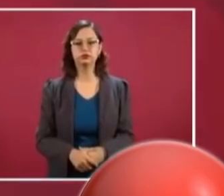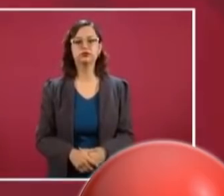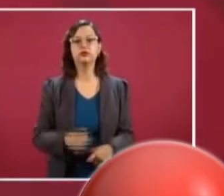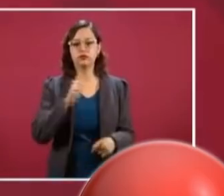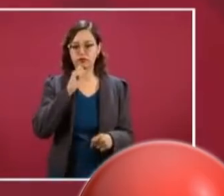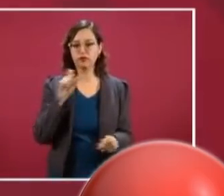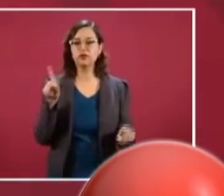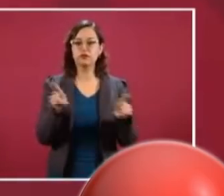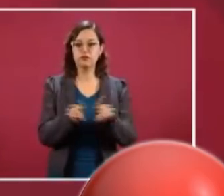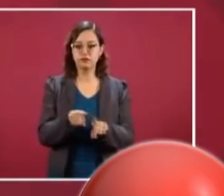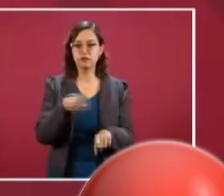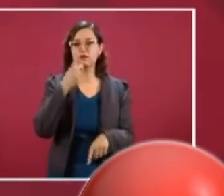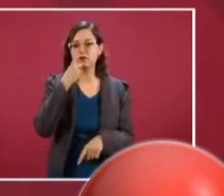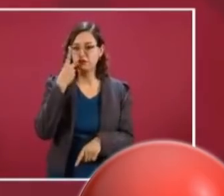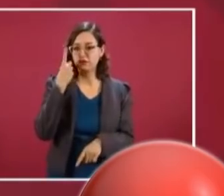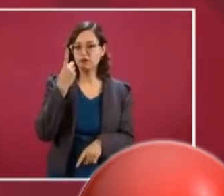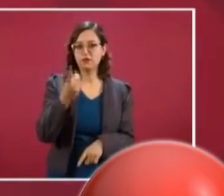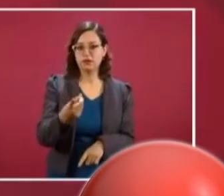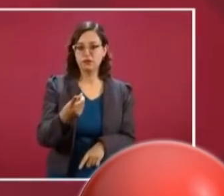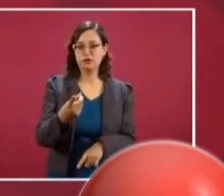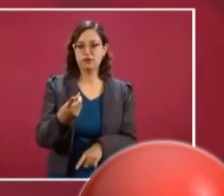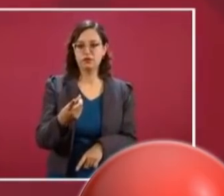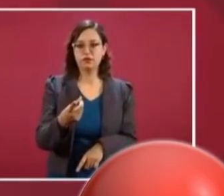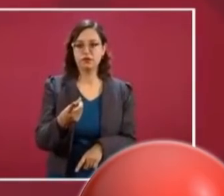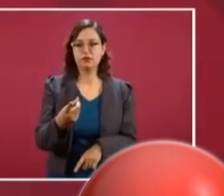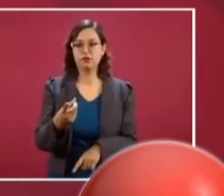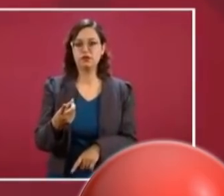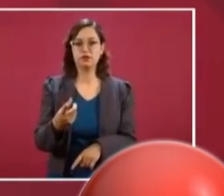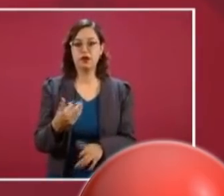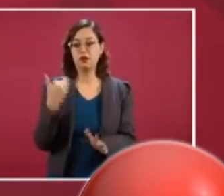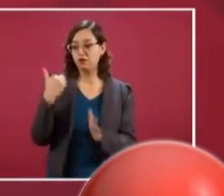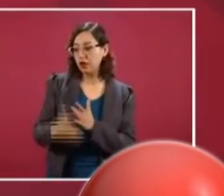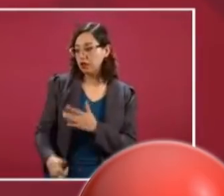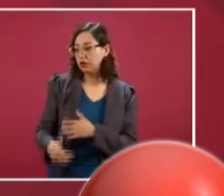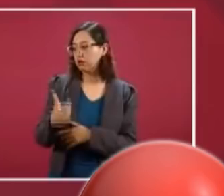Dijimos que no íbamos a tener déficit